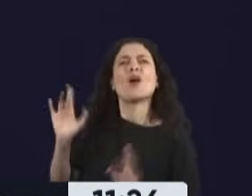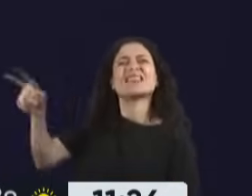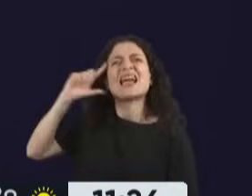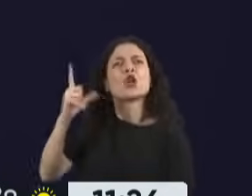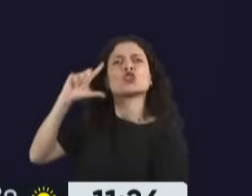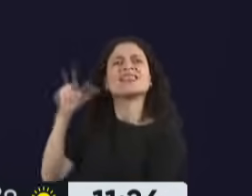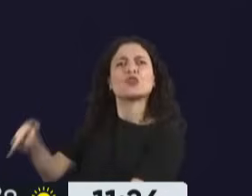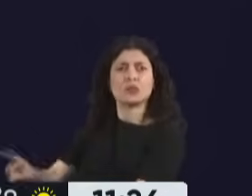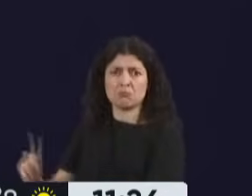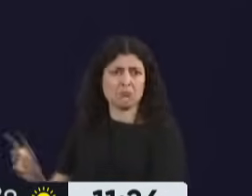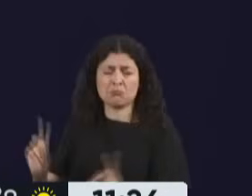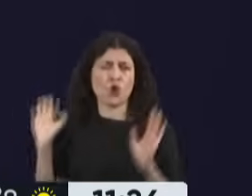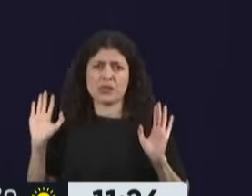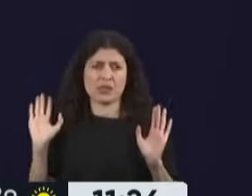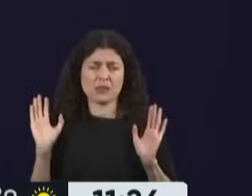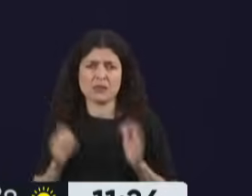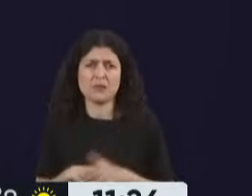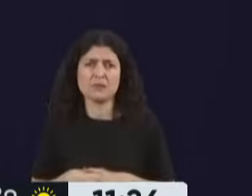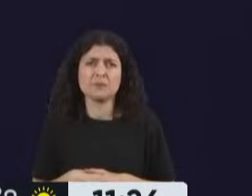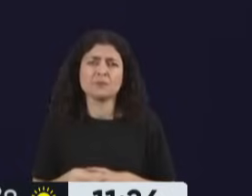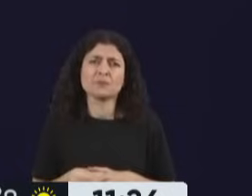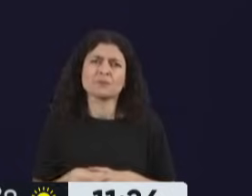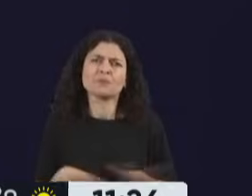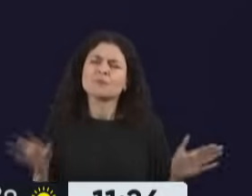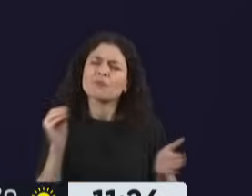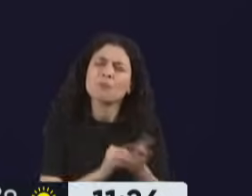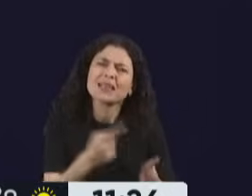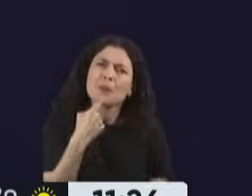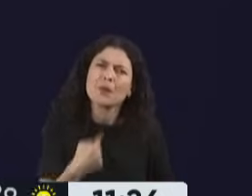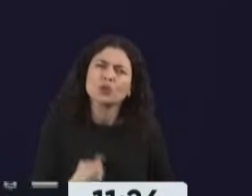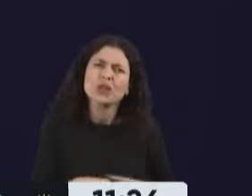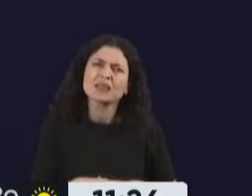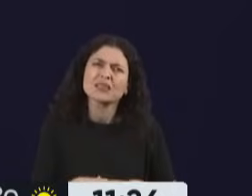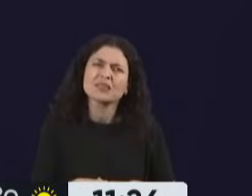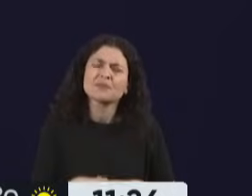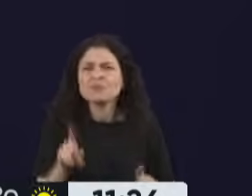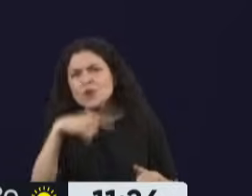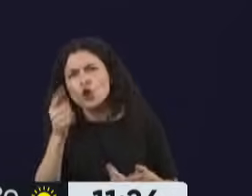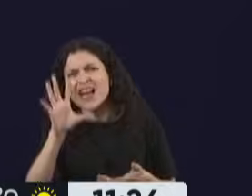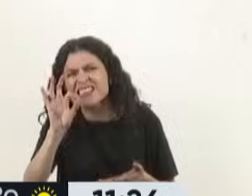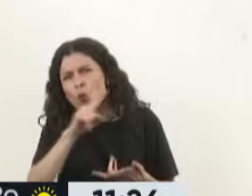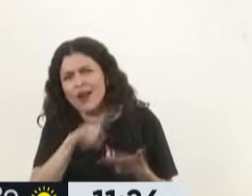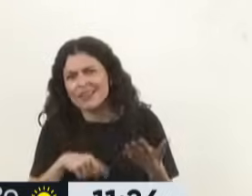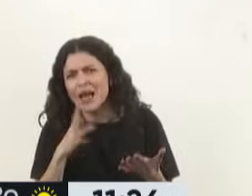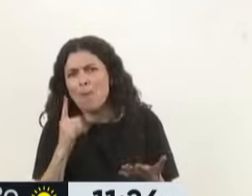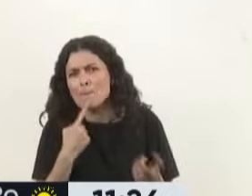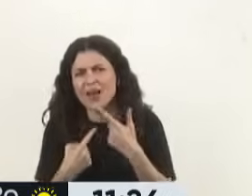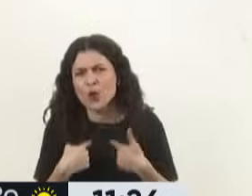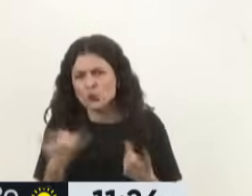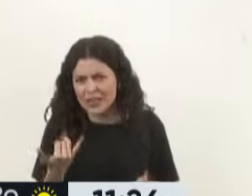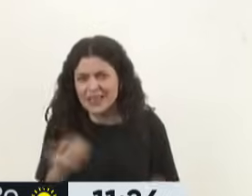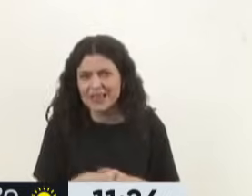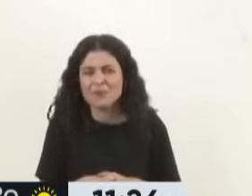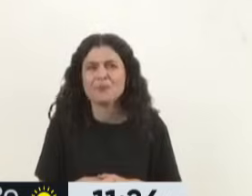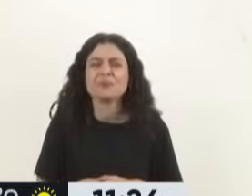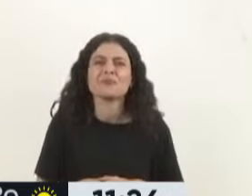Petovelo. ¿Qué más? ¿Cuáles eran las otras 50 preguntas que tenías? Dale. Una era